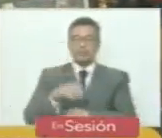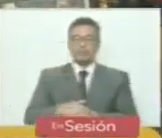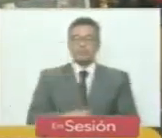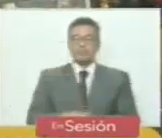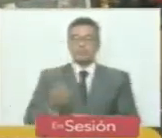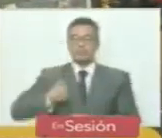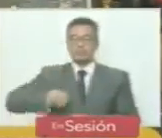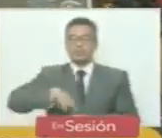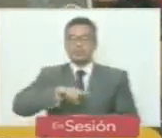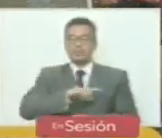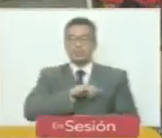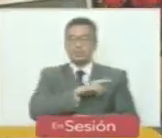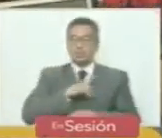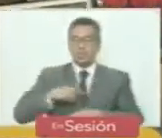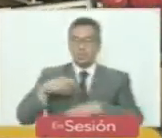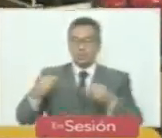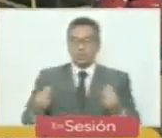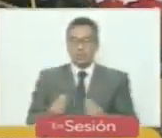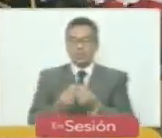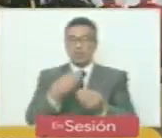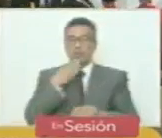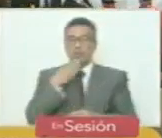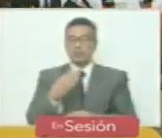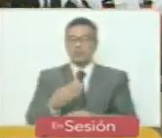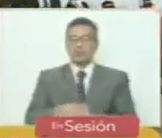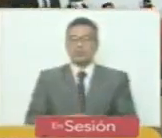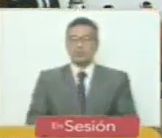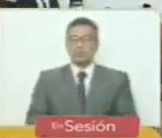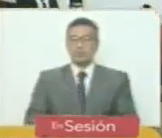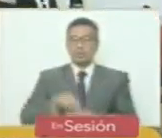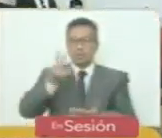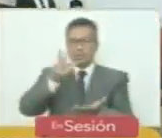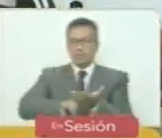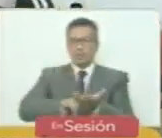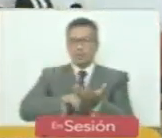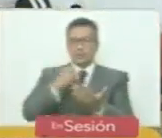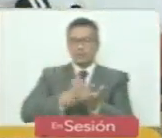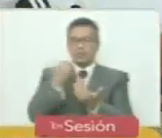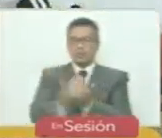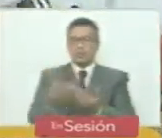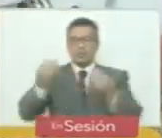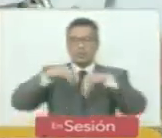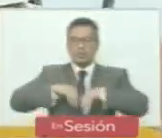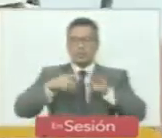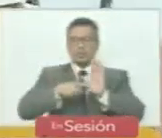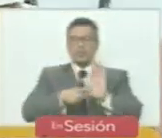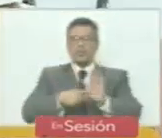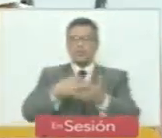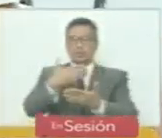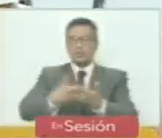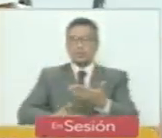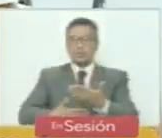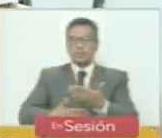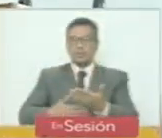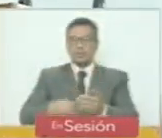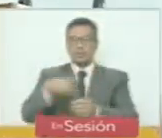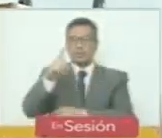nuestra intervención para acompañar la solicitud de aprobación del proyecto de acuerdo presentado por el diputado que me